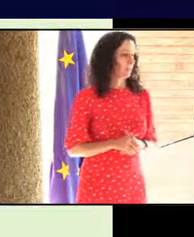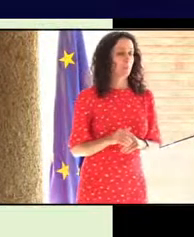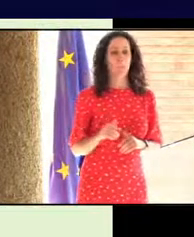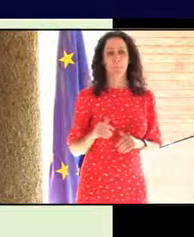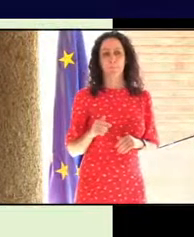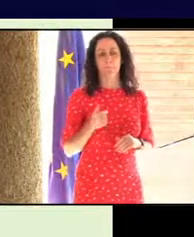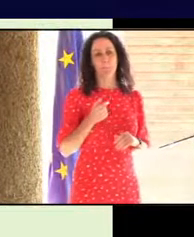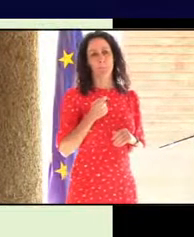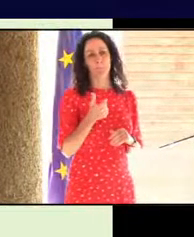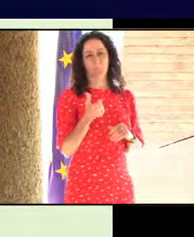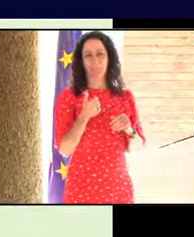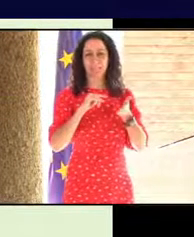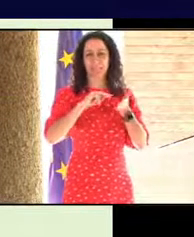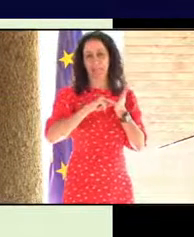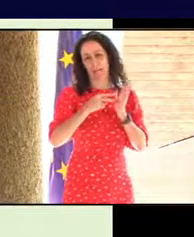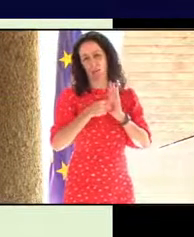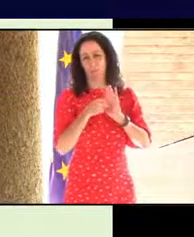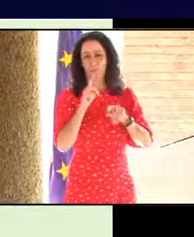iguales